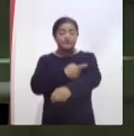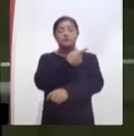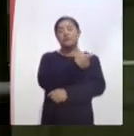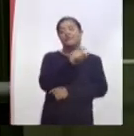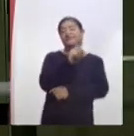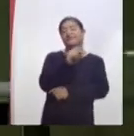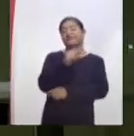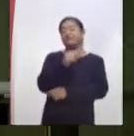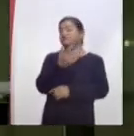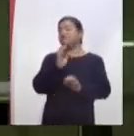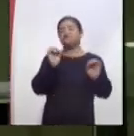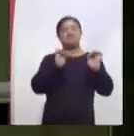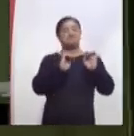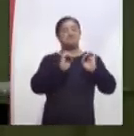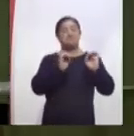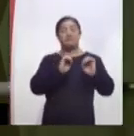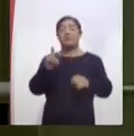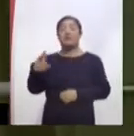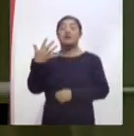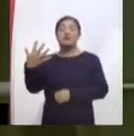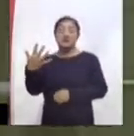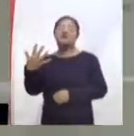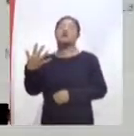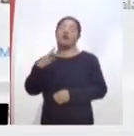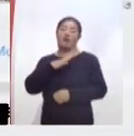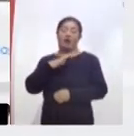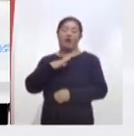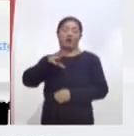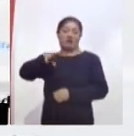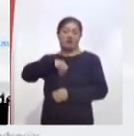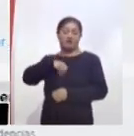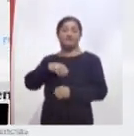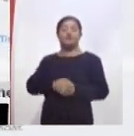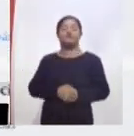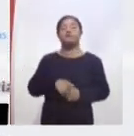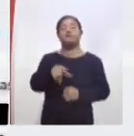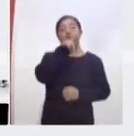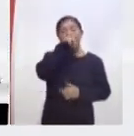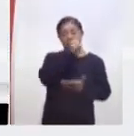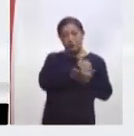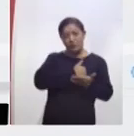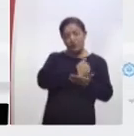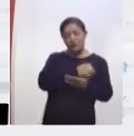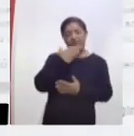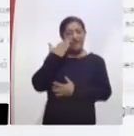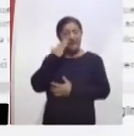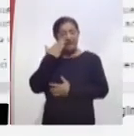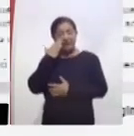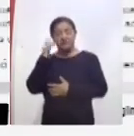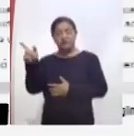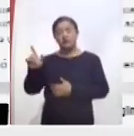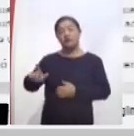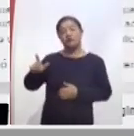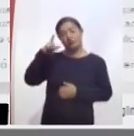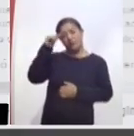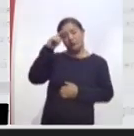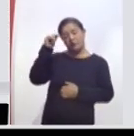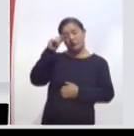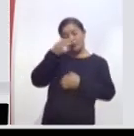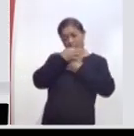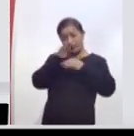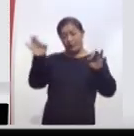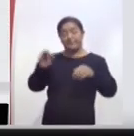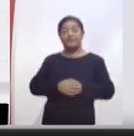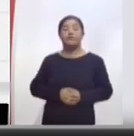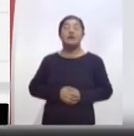negativos, mientras que 5 han resultado positivos. En sus cuentas de Twitter y Facebook, Marco Mena publicó: "Informo que tu